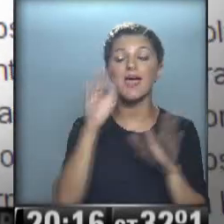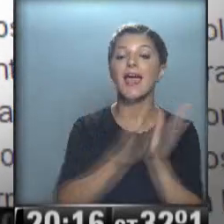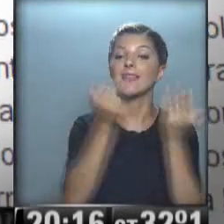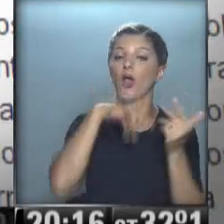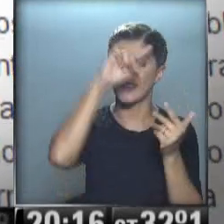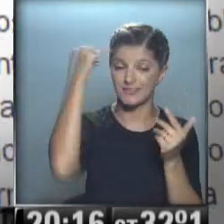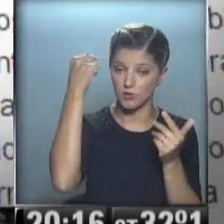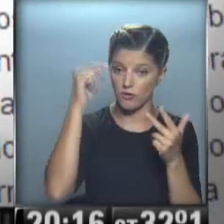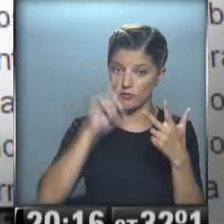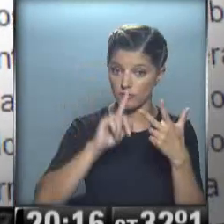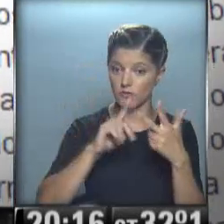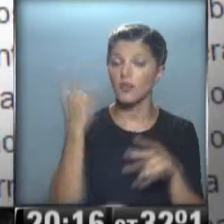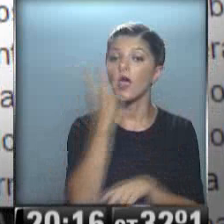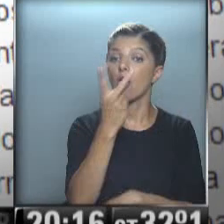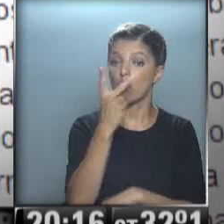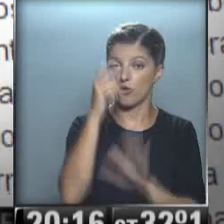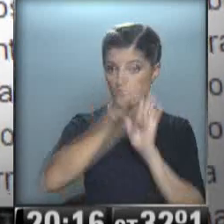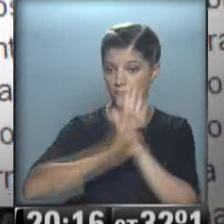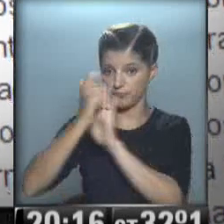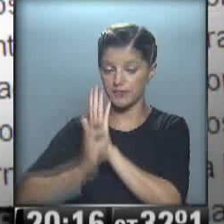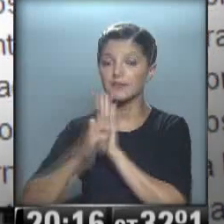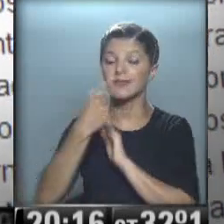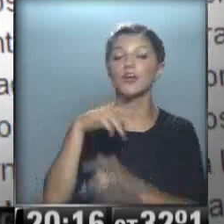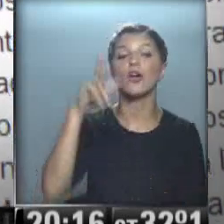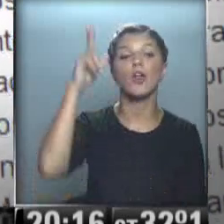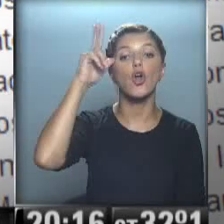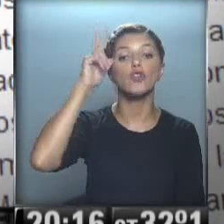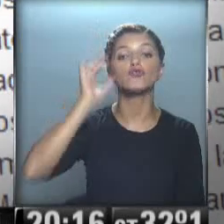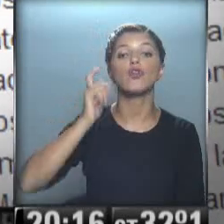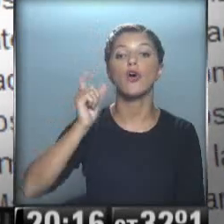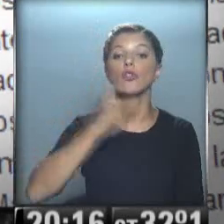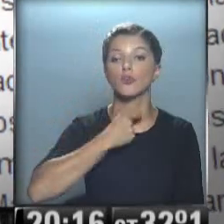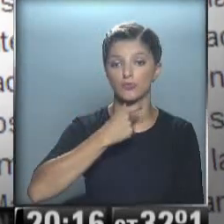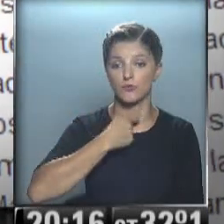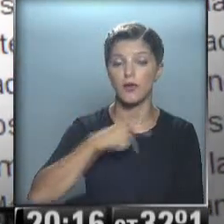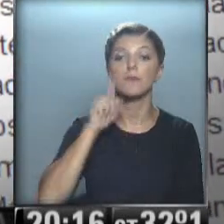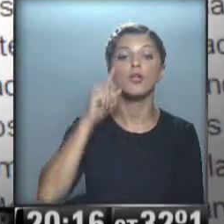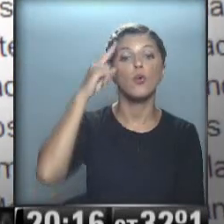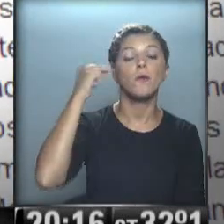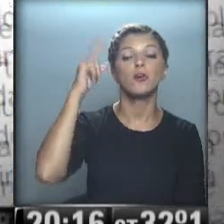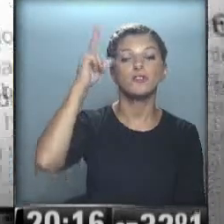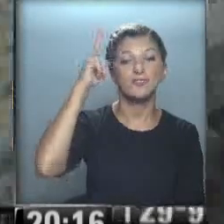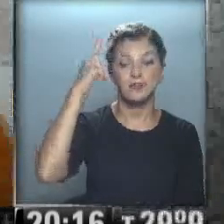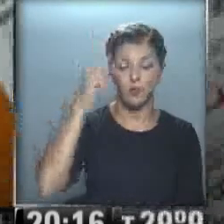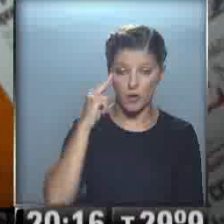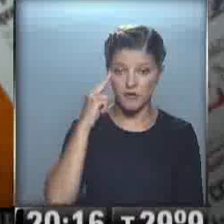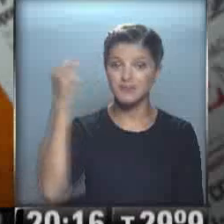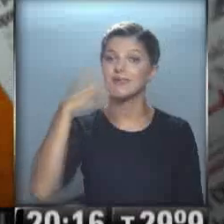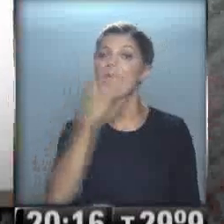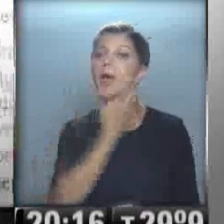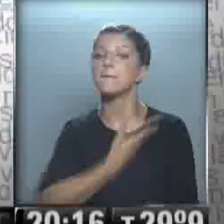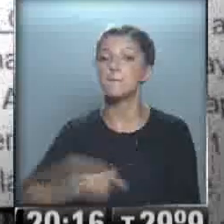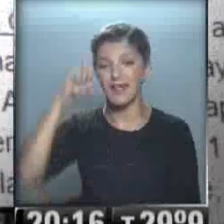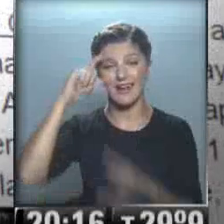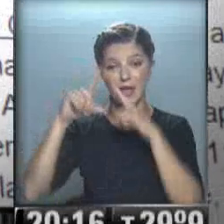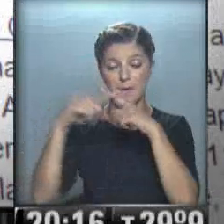detallaron en dos de sus crónicas es que el 8 de octubre del 89 había sido indultado por el expresidente menem